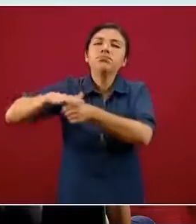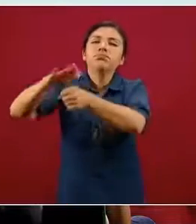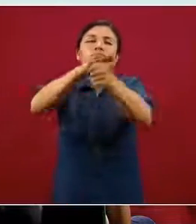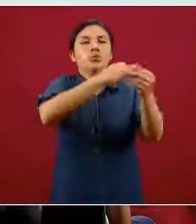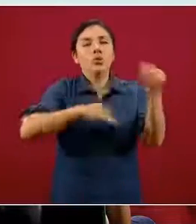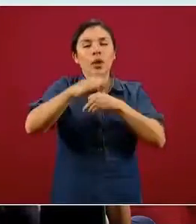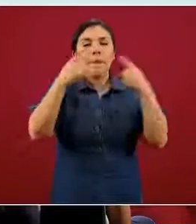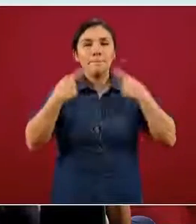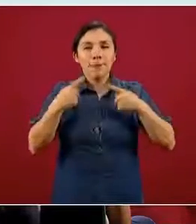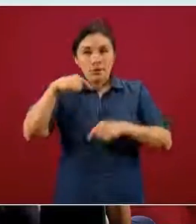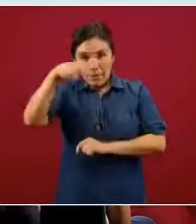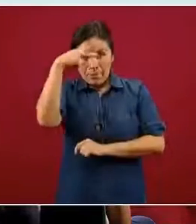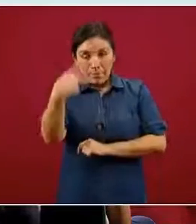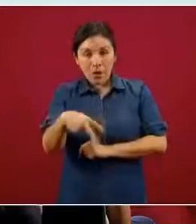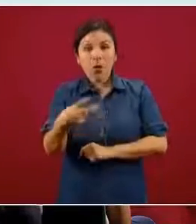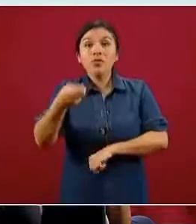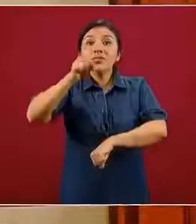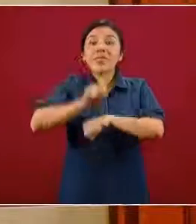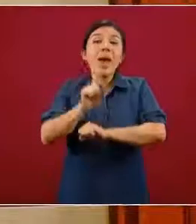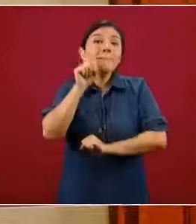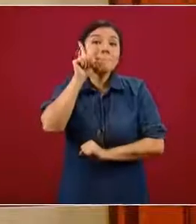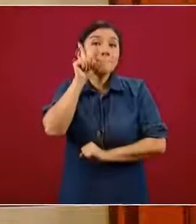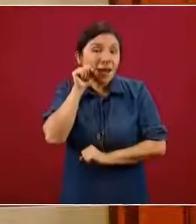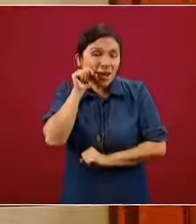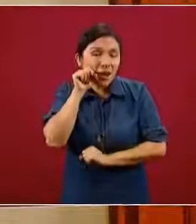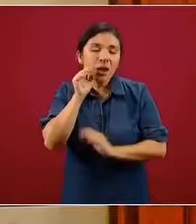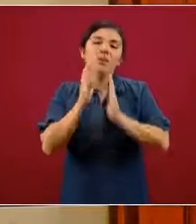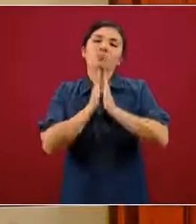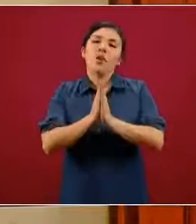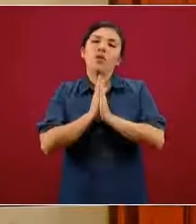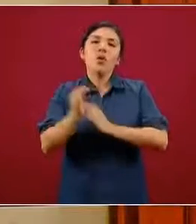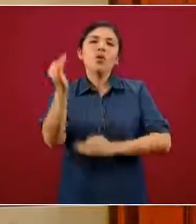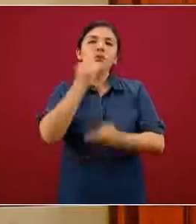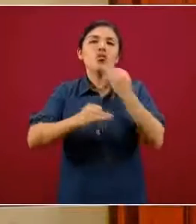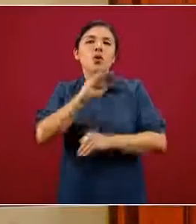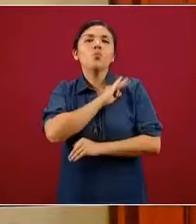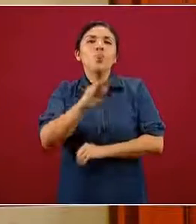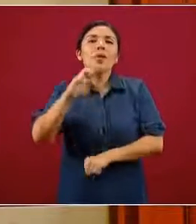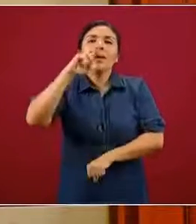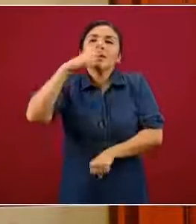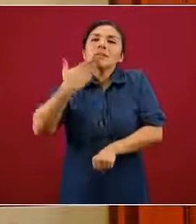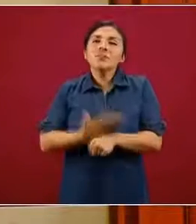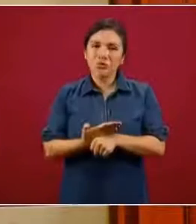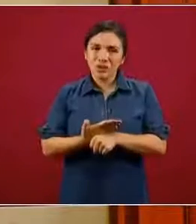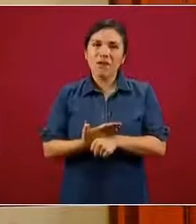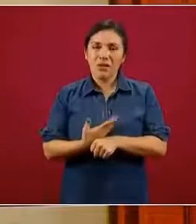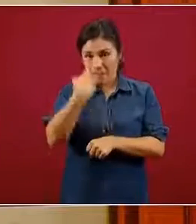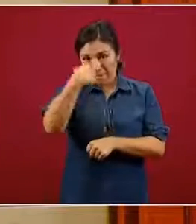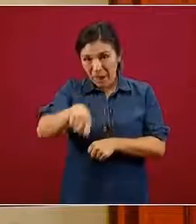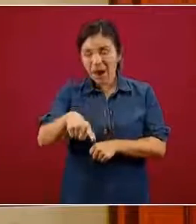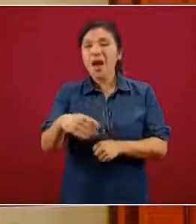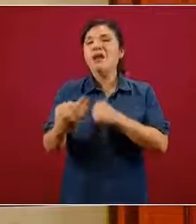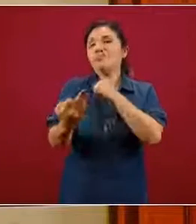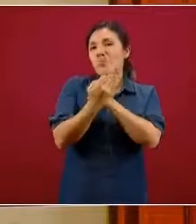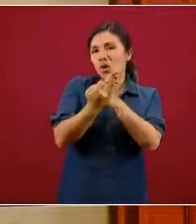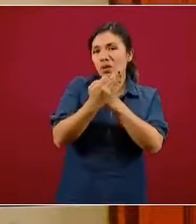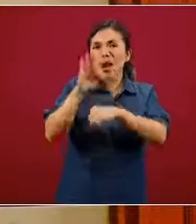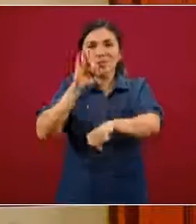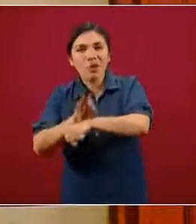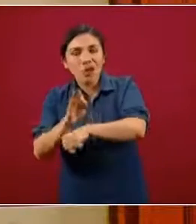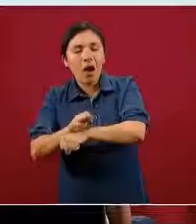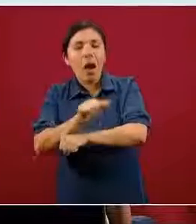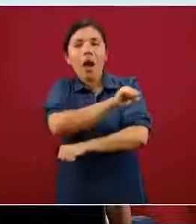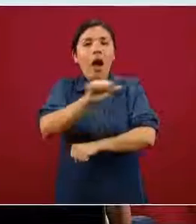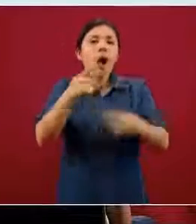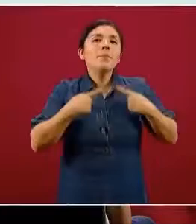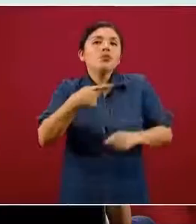población en México a que el día de mañana pueda ser responsable en el hecho de la protección precisamente